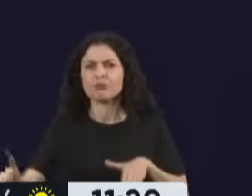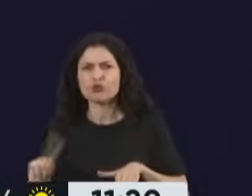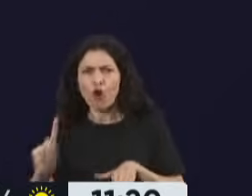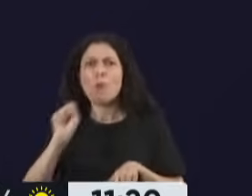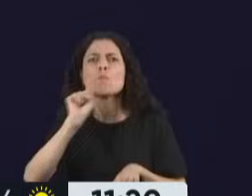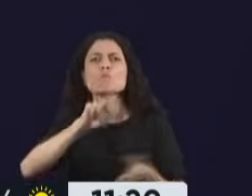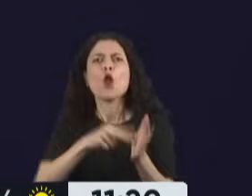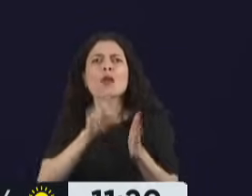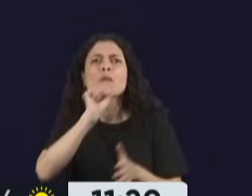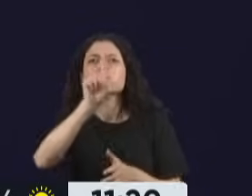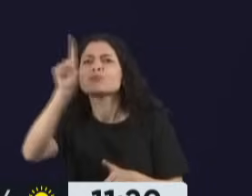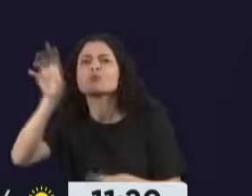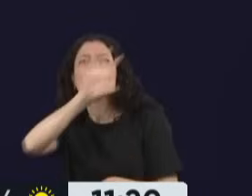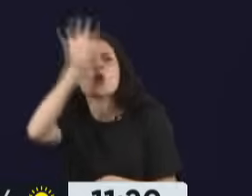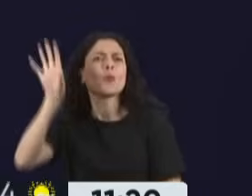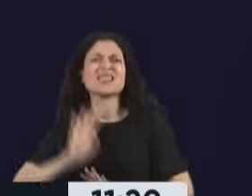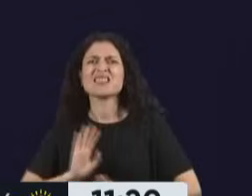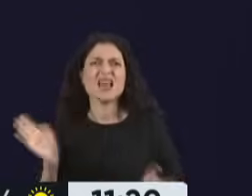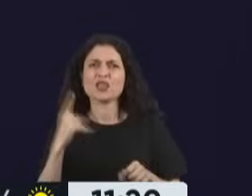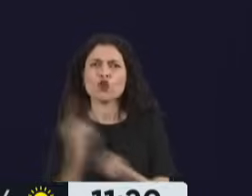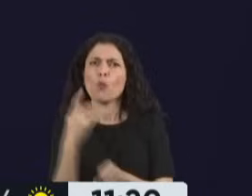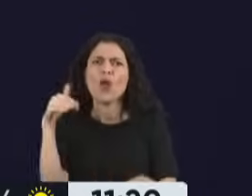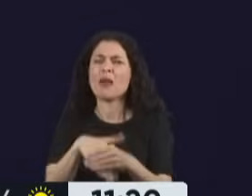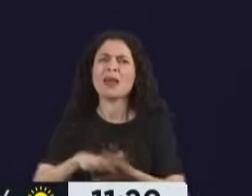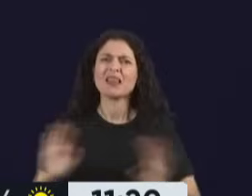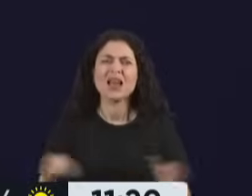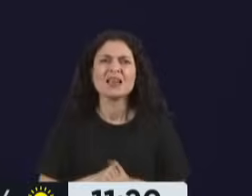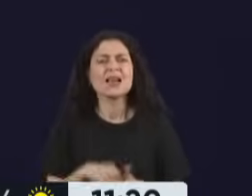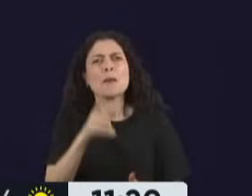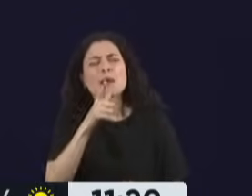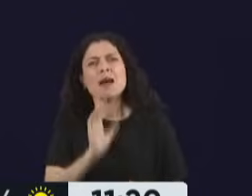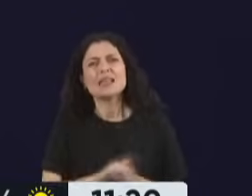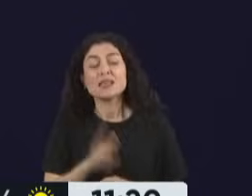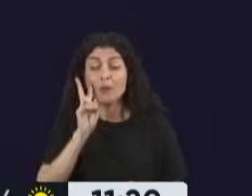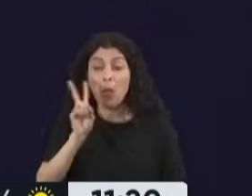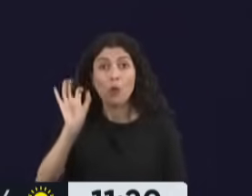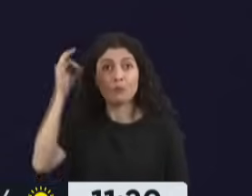le dije una vez a tu compañero, creo que a Salerno, que hoy no está ni tomando mate,